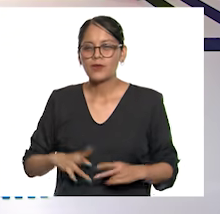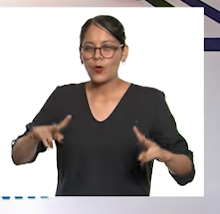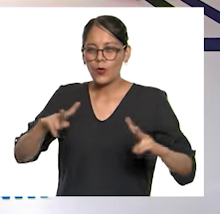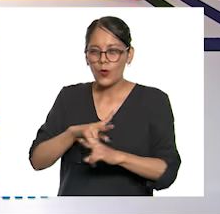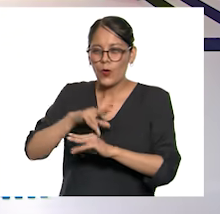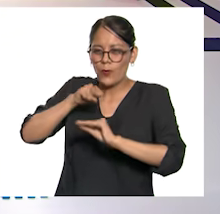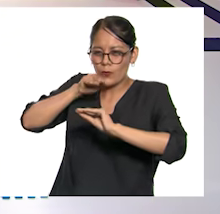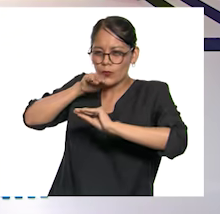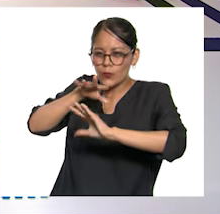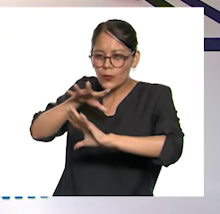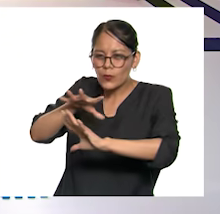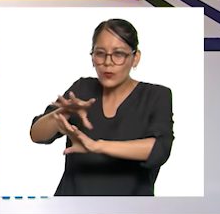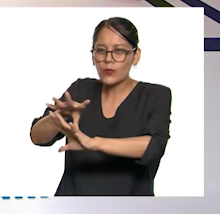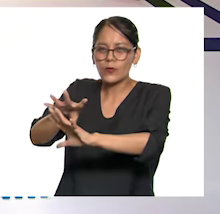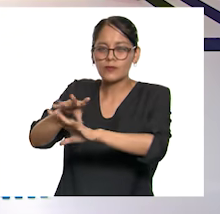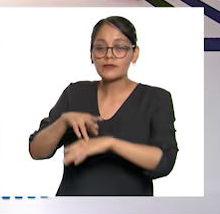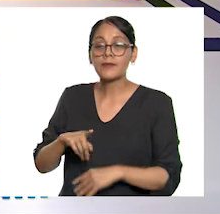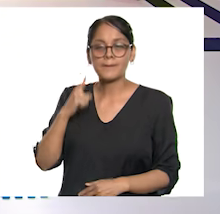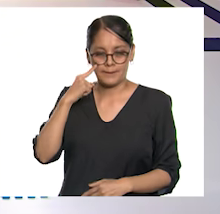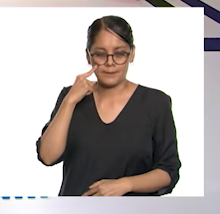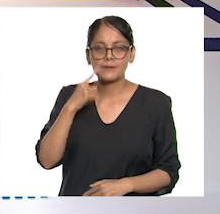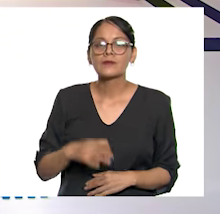Soplar, soplar y soplar. Así que ahí voy.